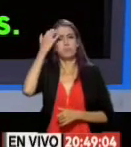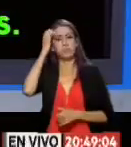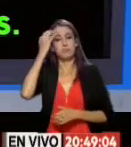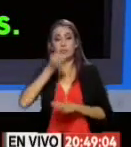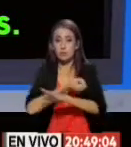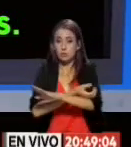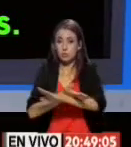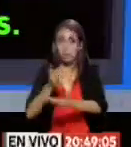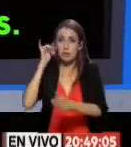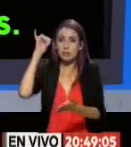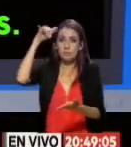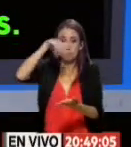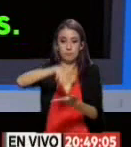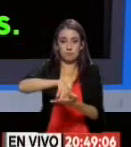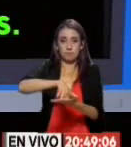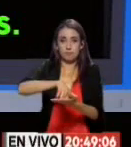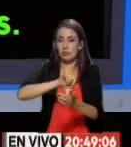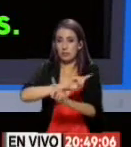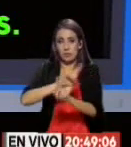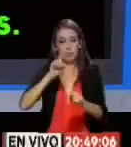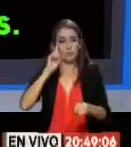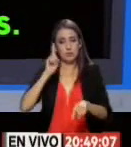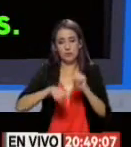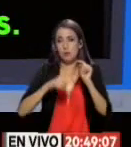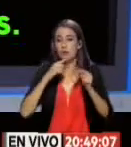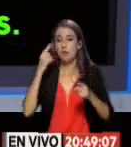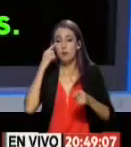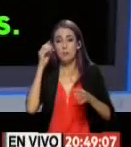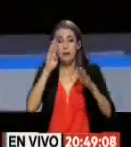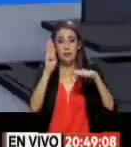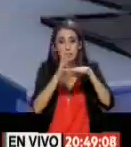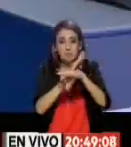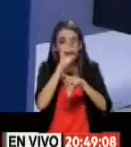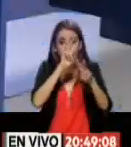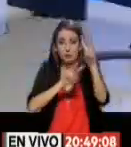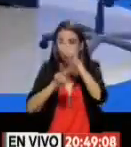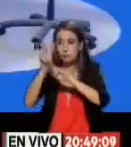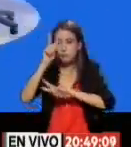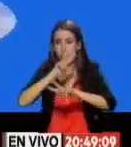sugiere colgar inmediatamente y verificar los movimientos bancarios de su cuenta.